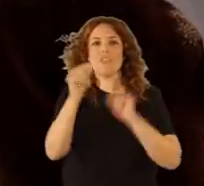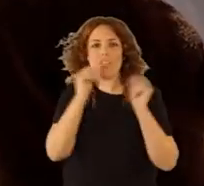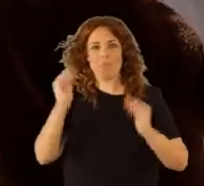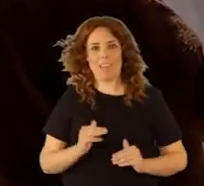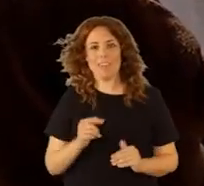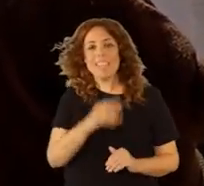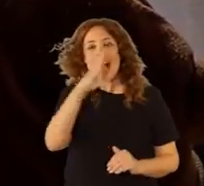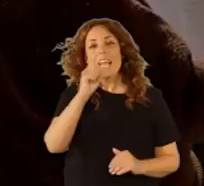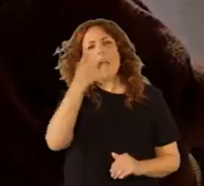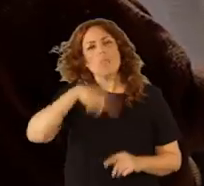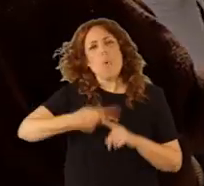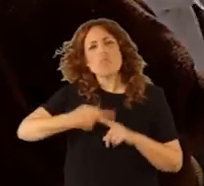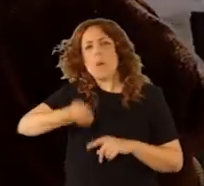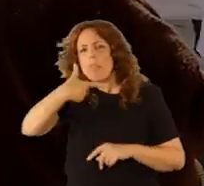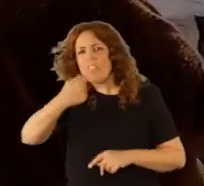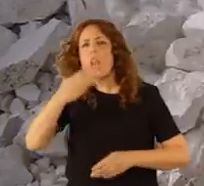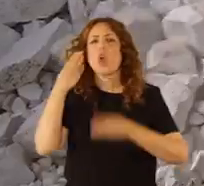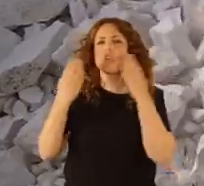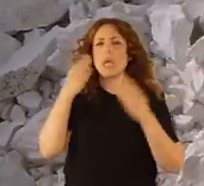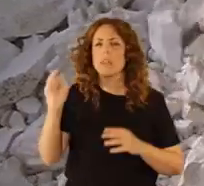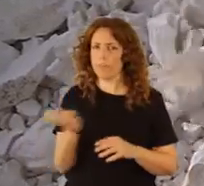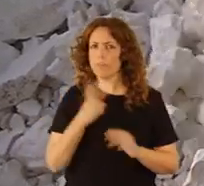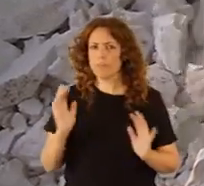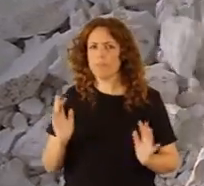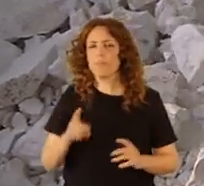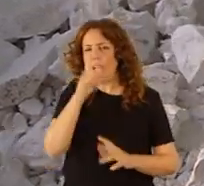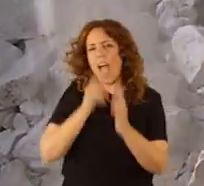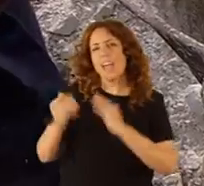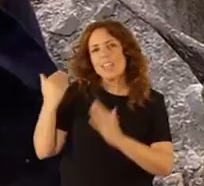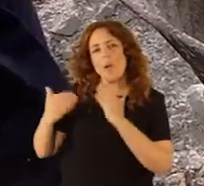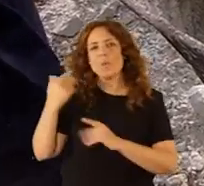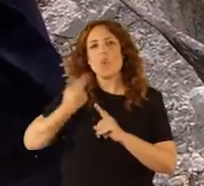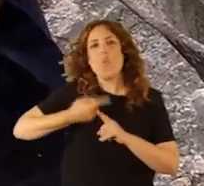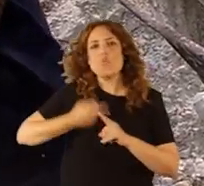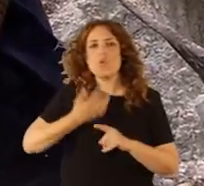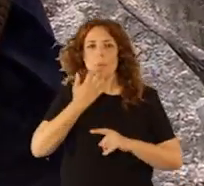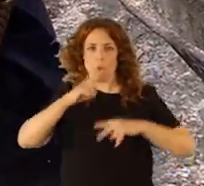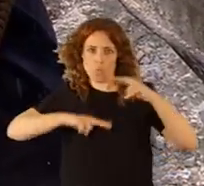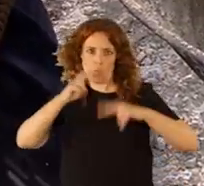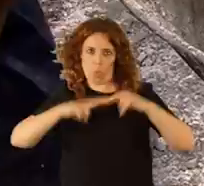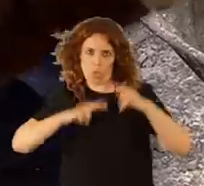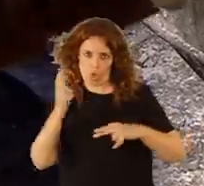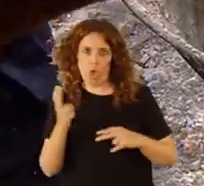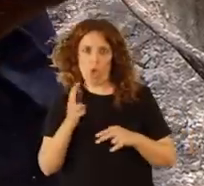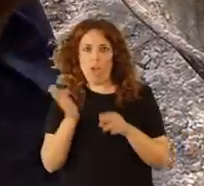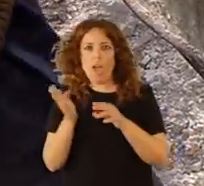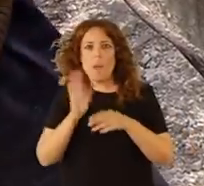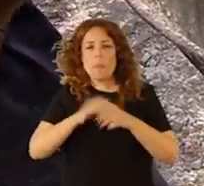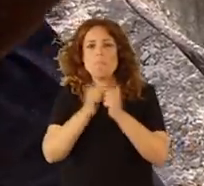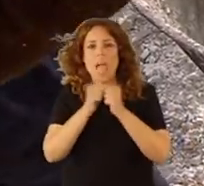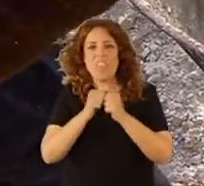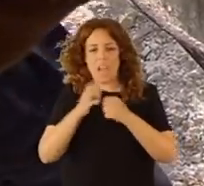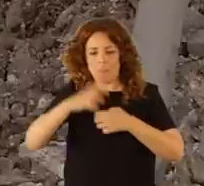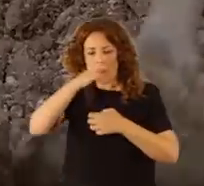la cal se usaba también en medicina y en cosmética antiguamente se utilizaba sobre todo para la construcción como argamasa para